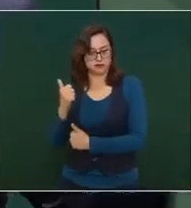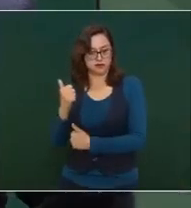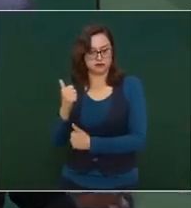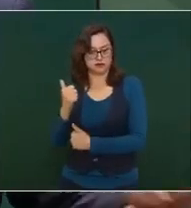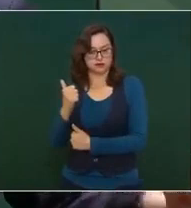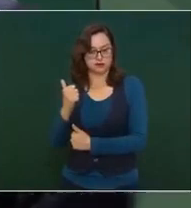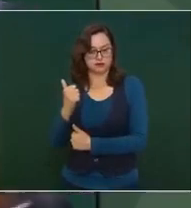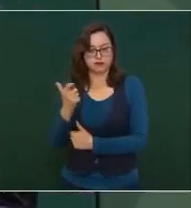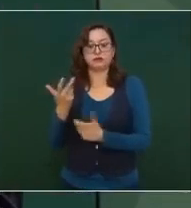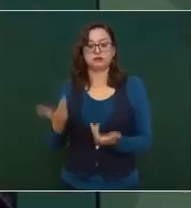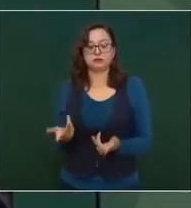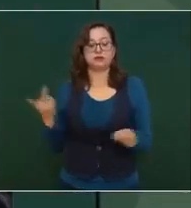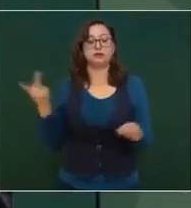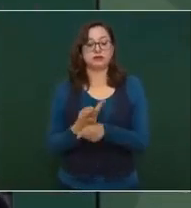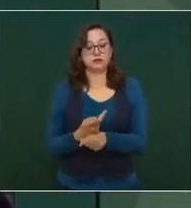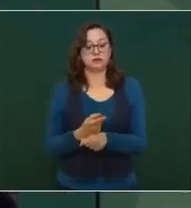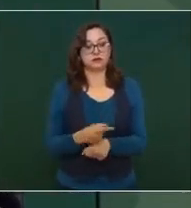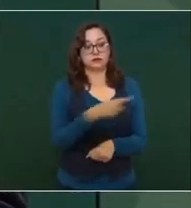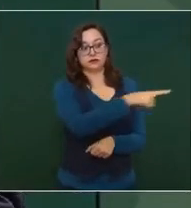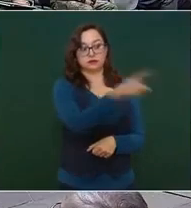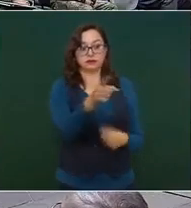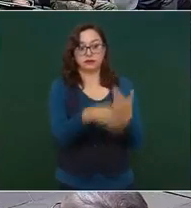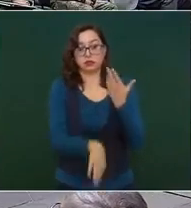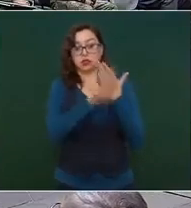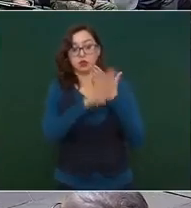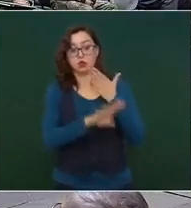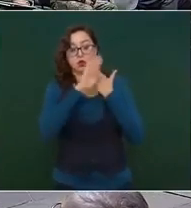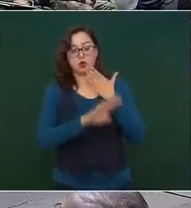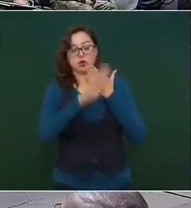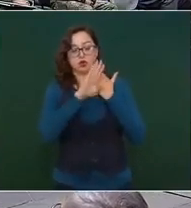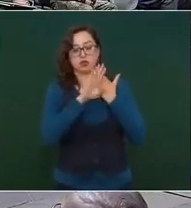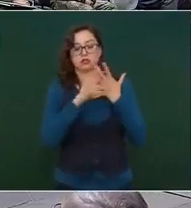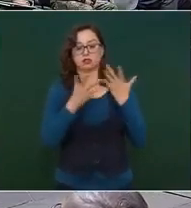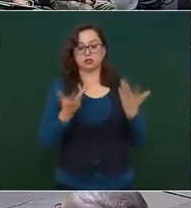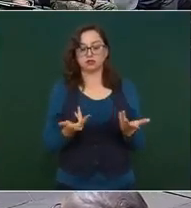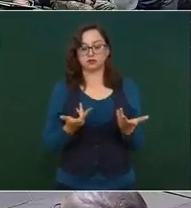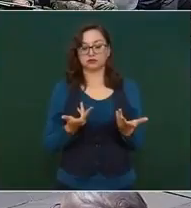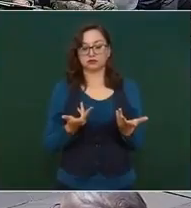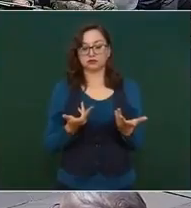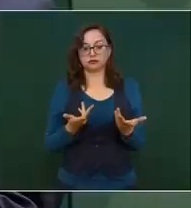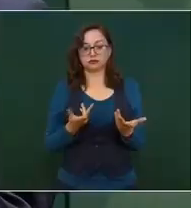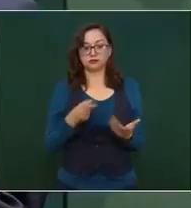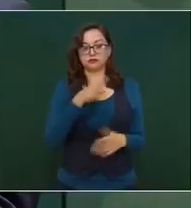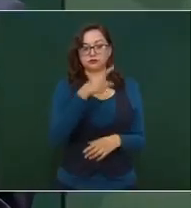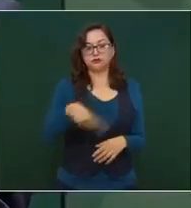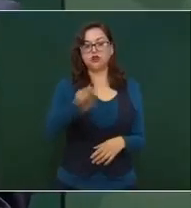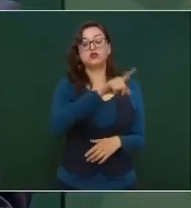Los adversarios conservadores estuvieron